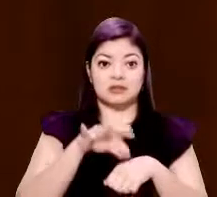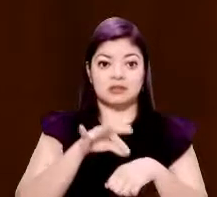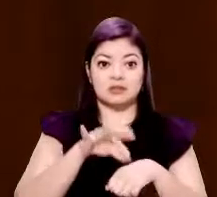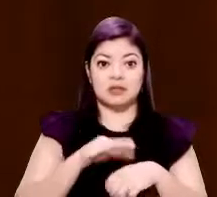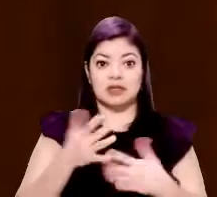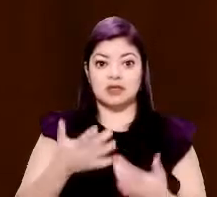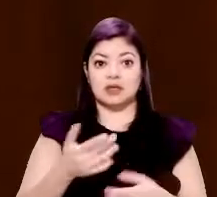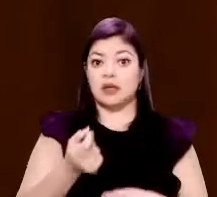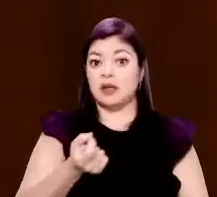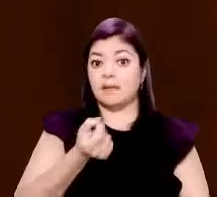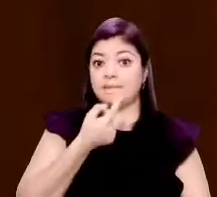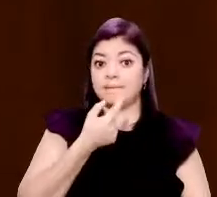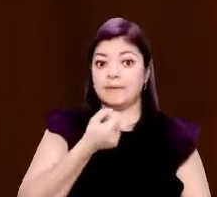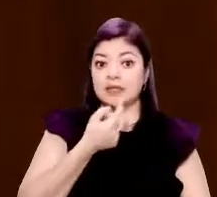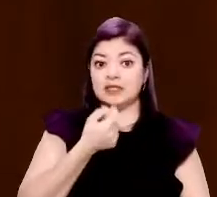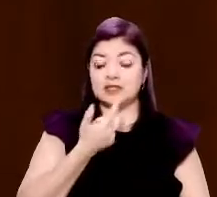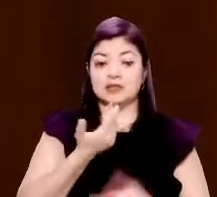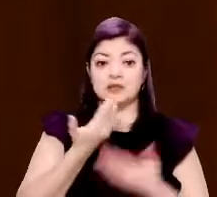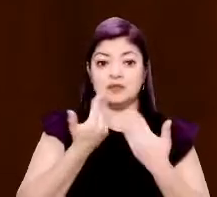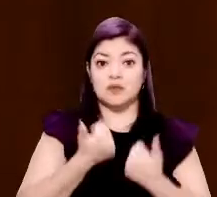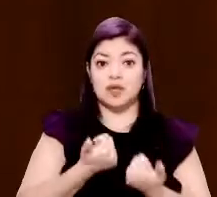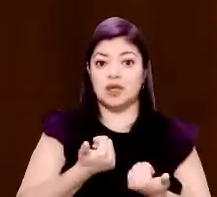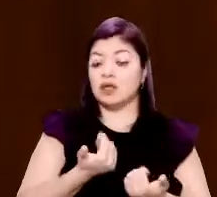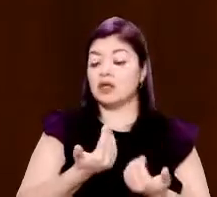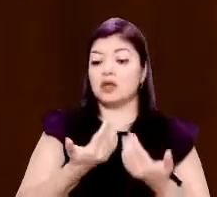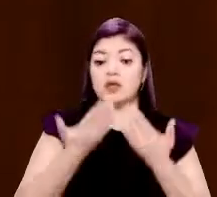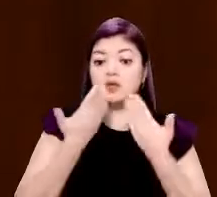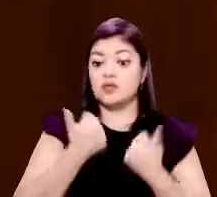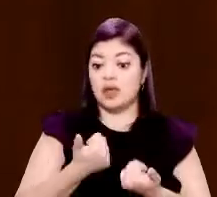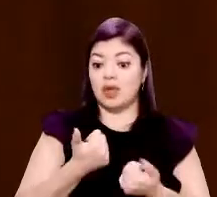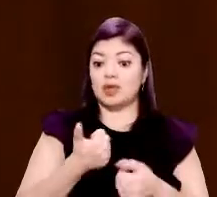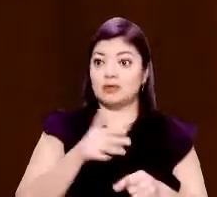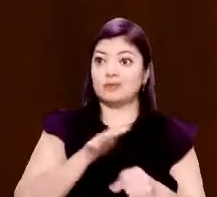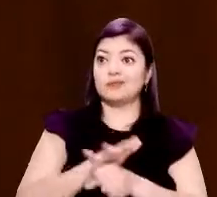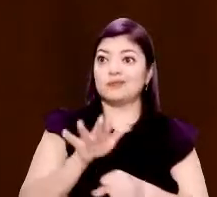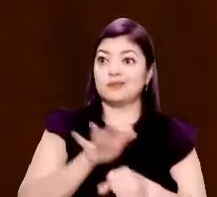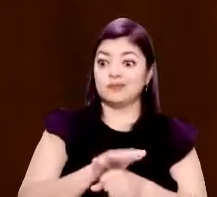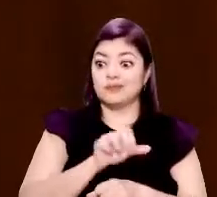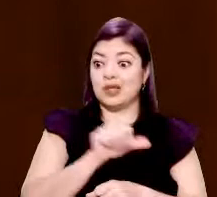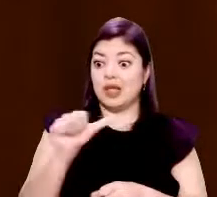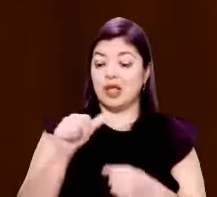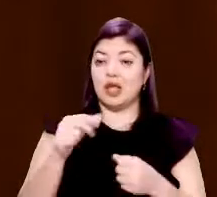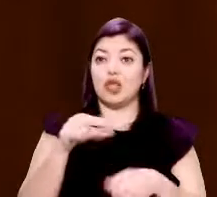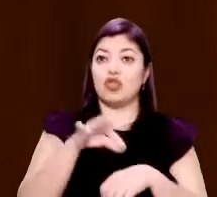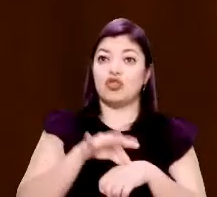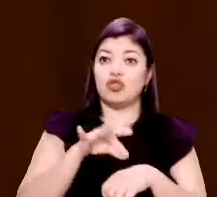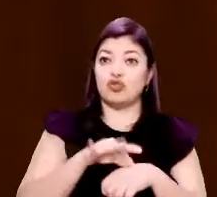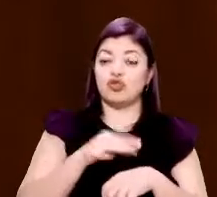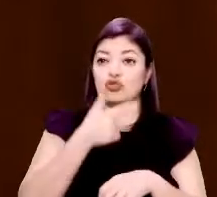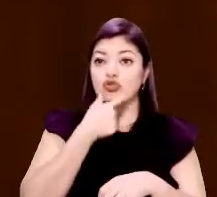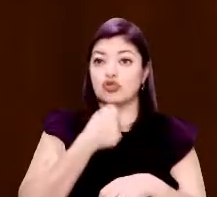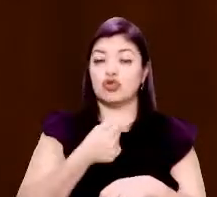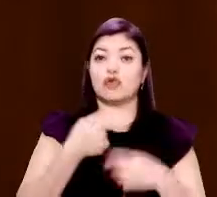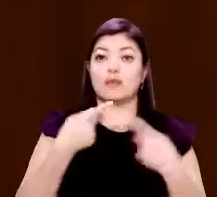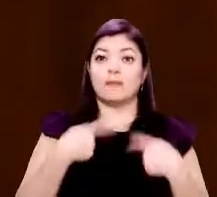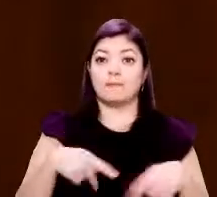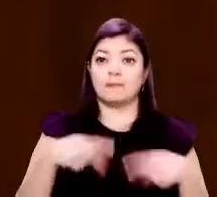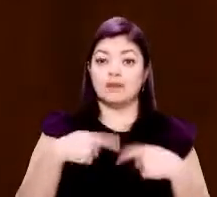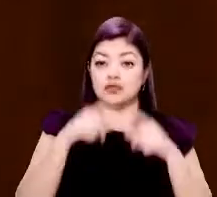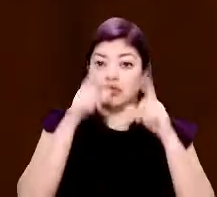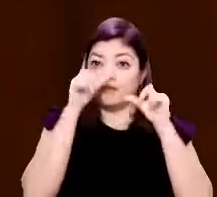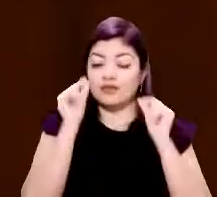medicinas, y no contamos con suficientes recursos humanos para atender la demanda. Yo le